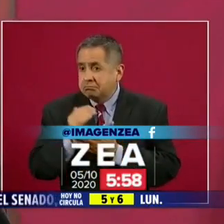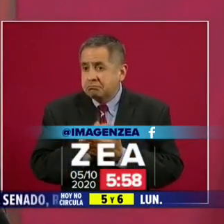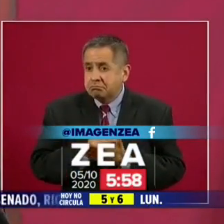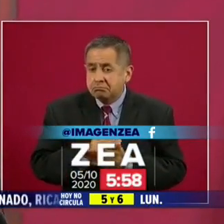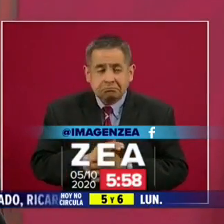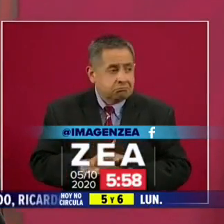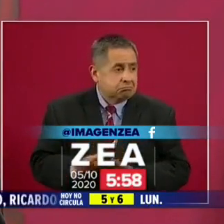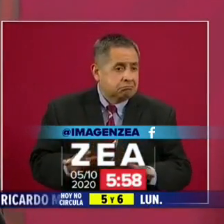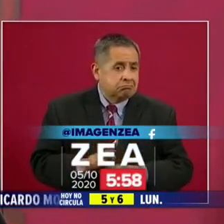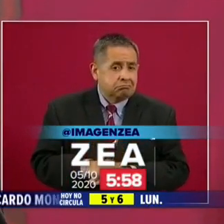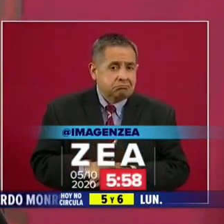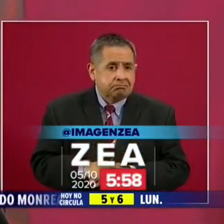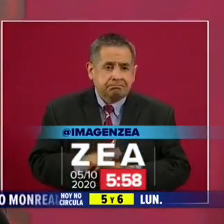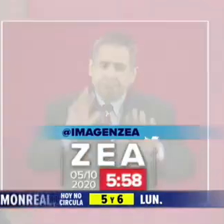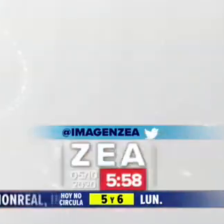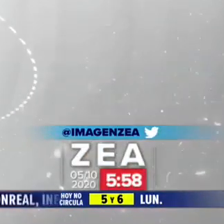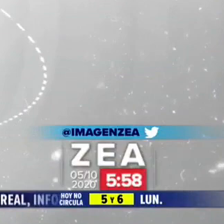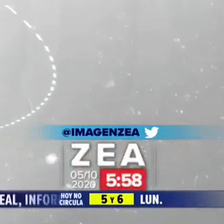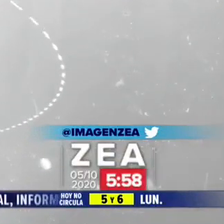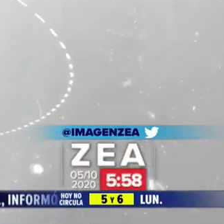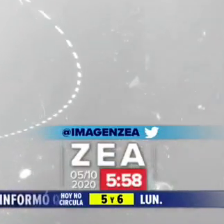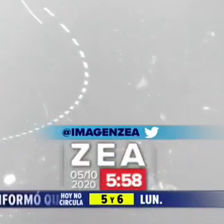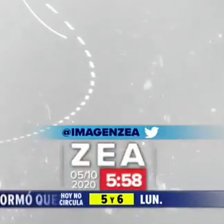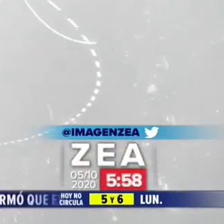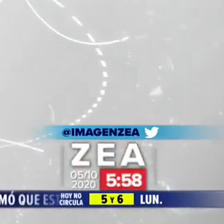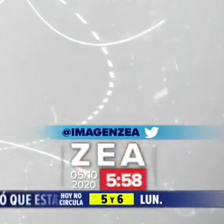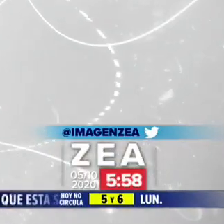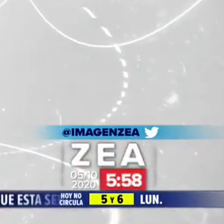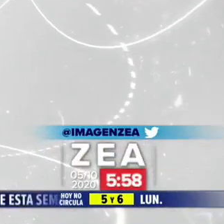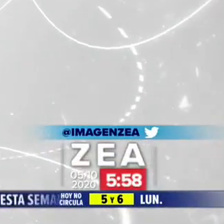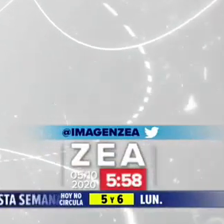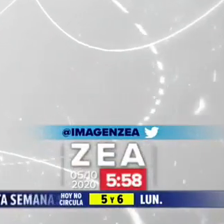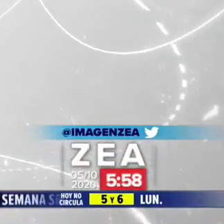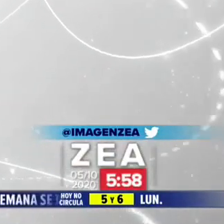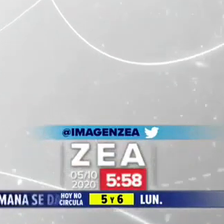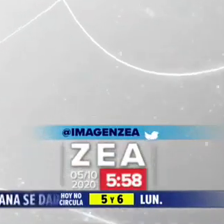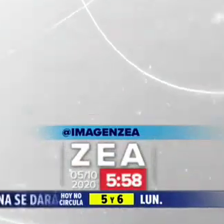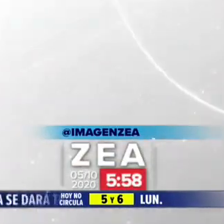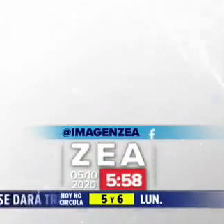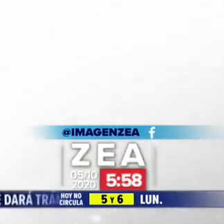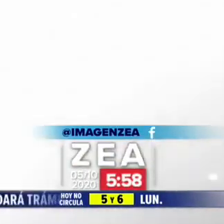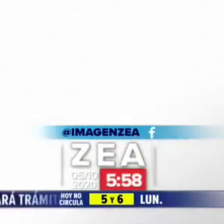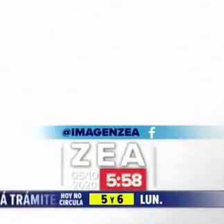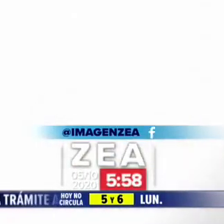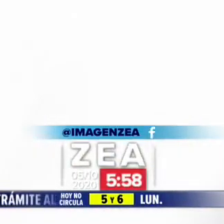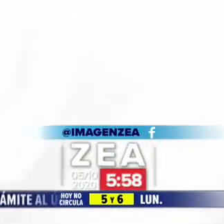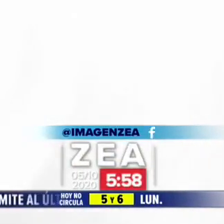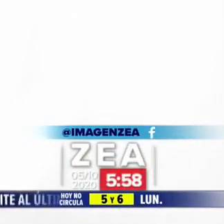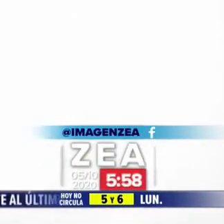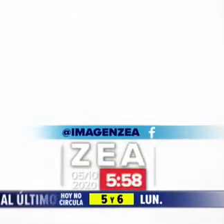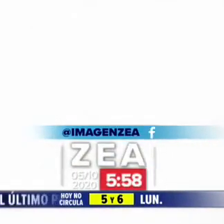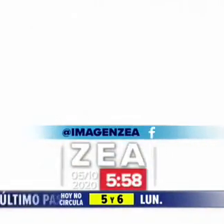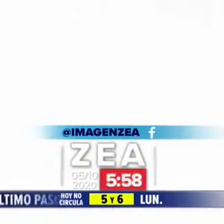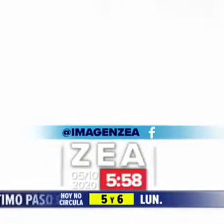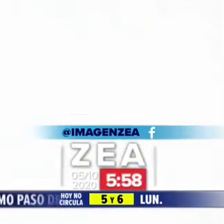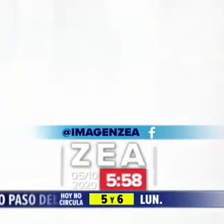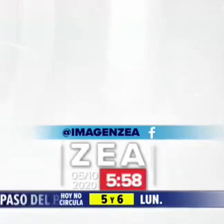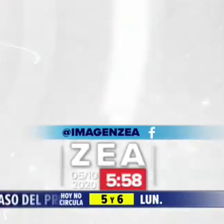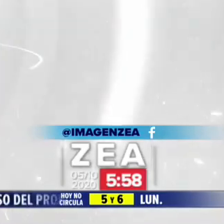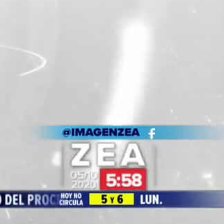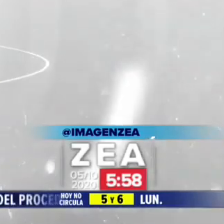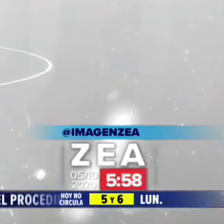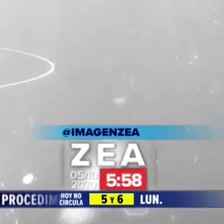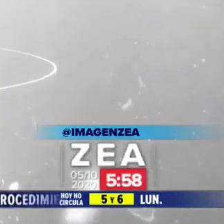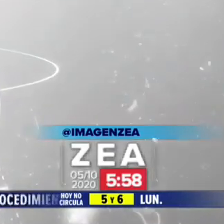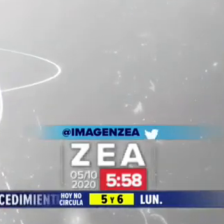Anti-AMLO, denominado Frena, se movilizó desde el Monumento a la Revolución hacia el Zócalo. Según los organizadores, fueron 150,000 personas las que ocuparon la Plaza de